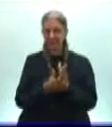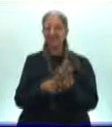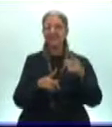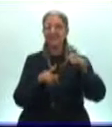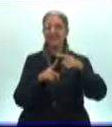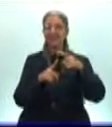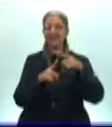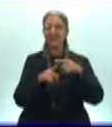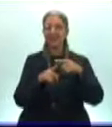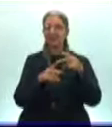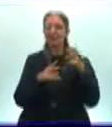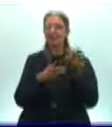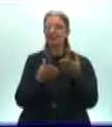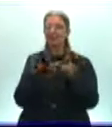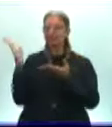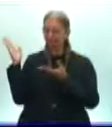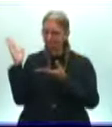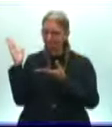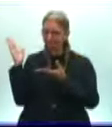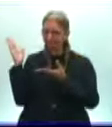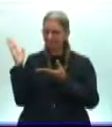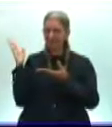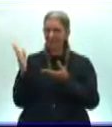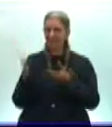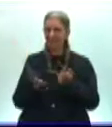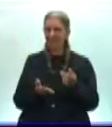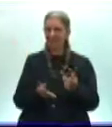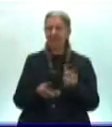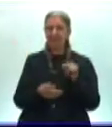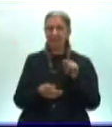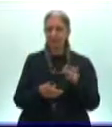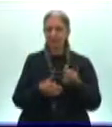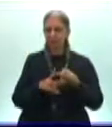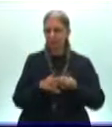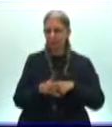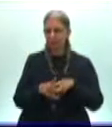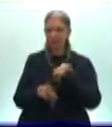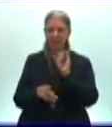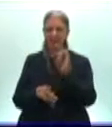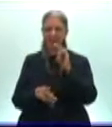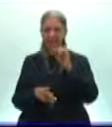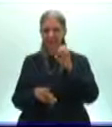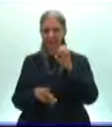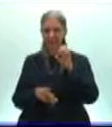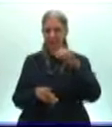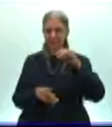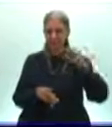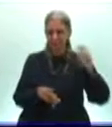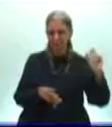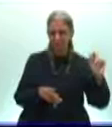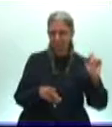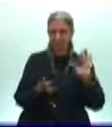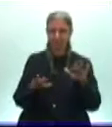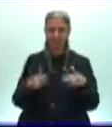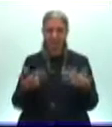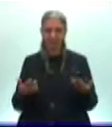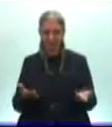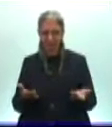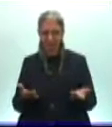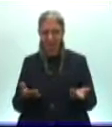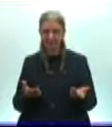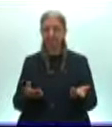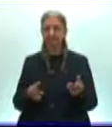la resolución de inecuaciones. Y como ven, las interrogantes que orientan el objetivo